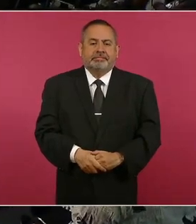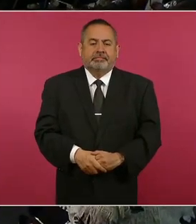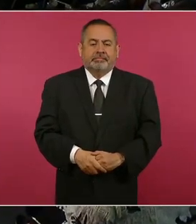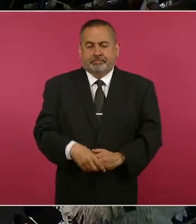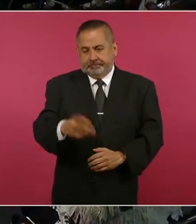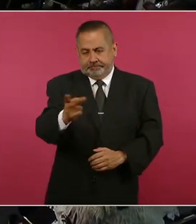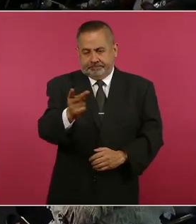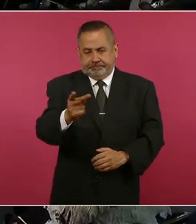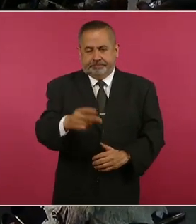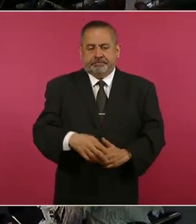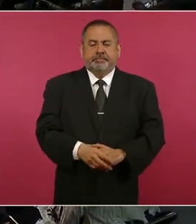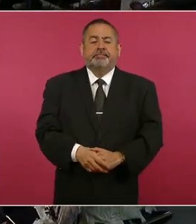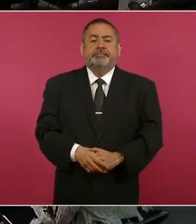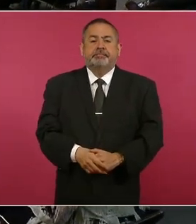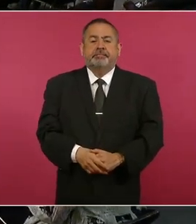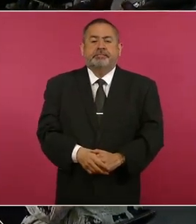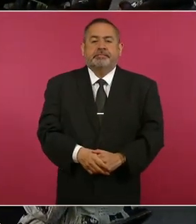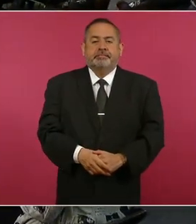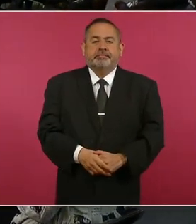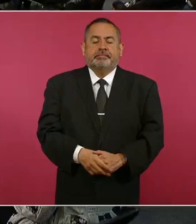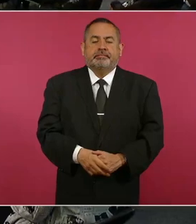Los dos.